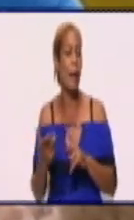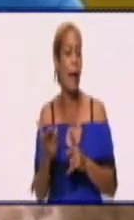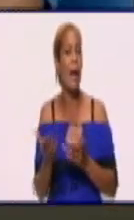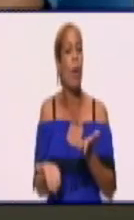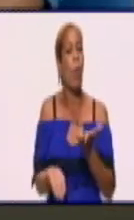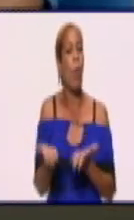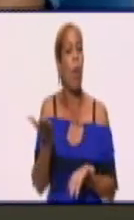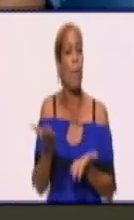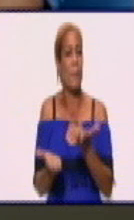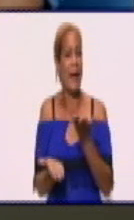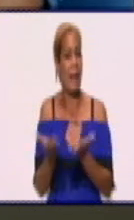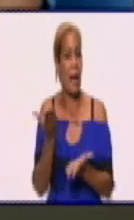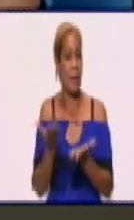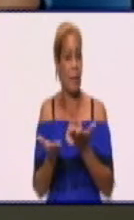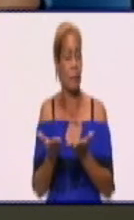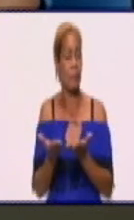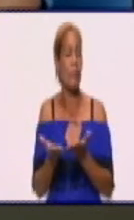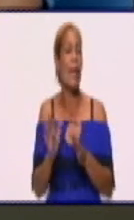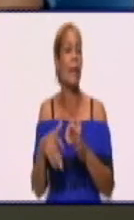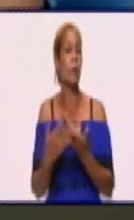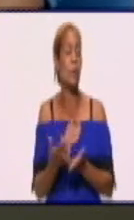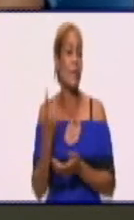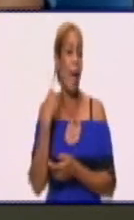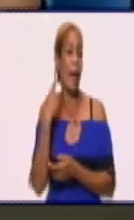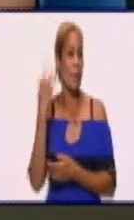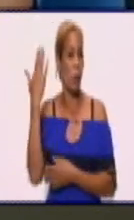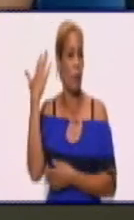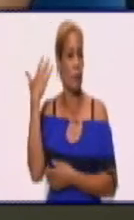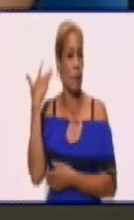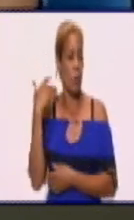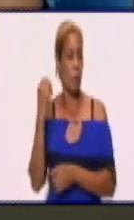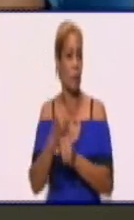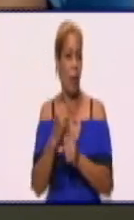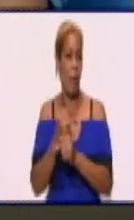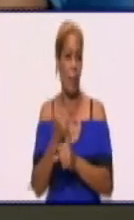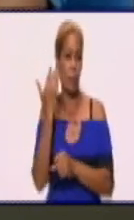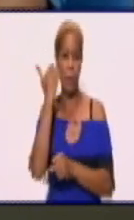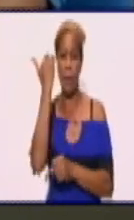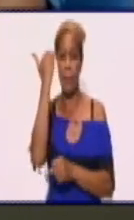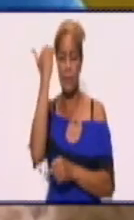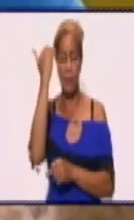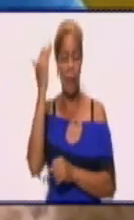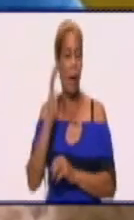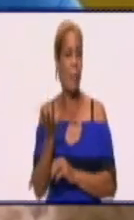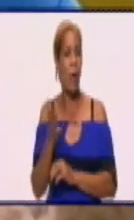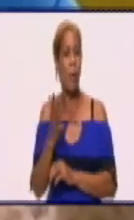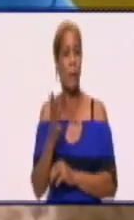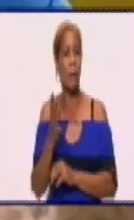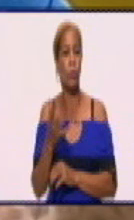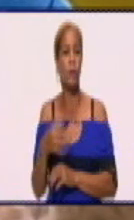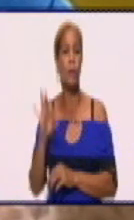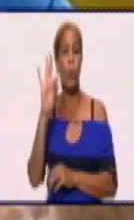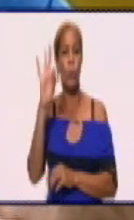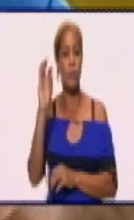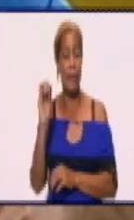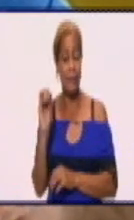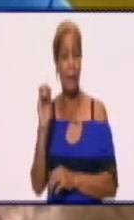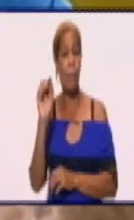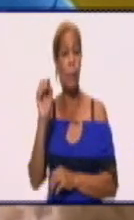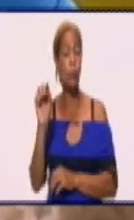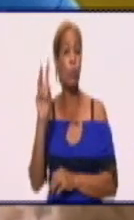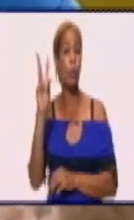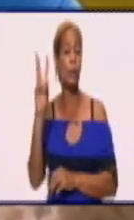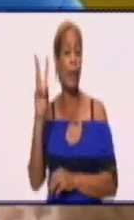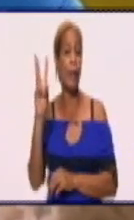Ajá. Nuestra empresa en años anteriores trabajaba con una capacidad de producción de un consumo de 80.3 toneladas